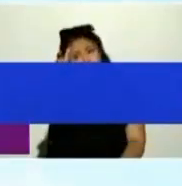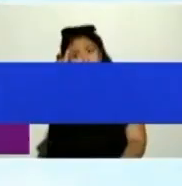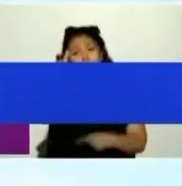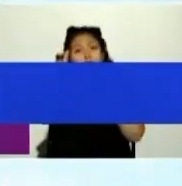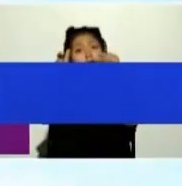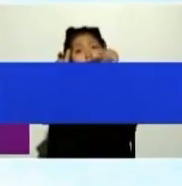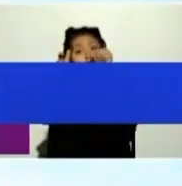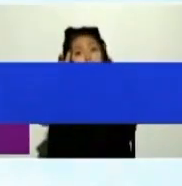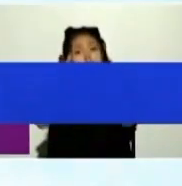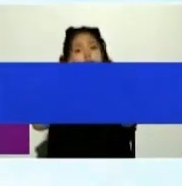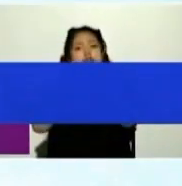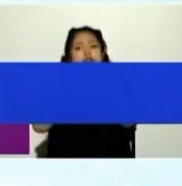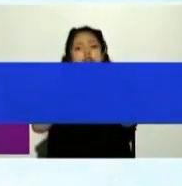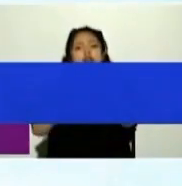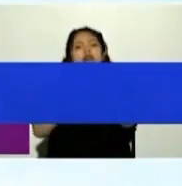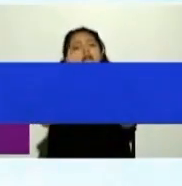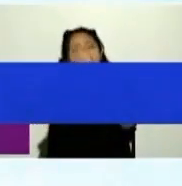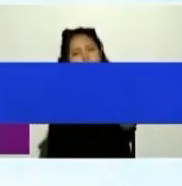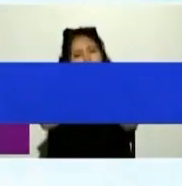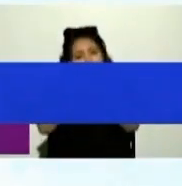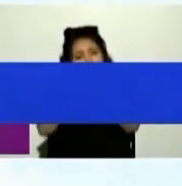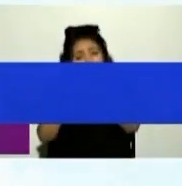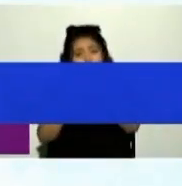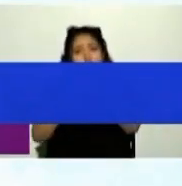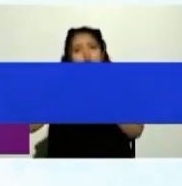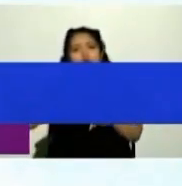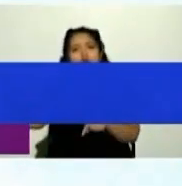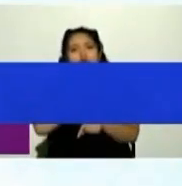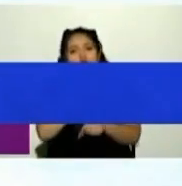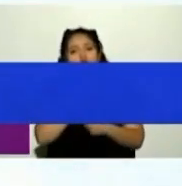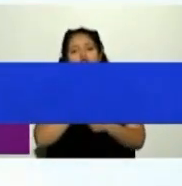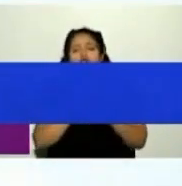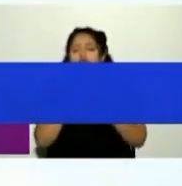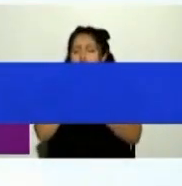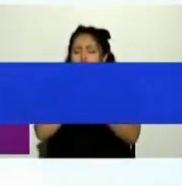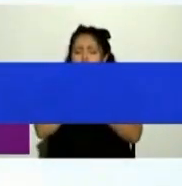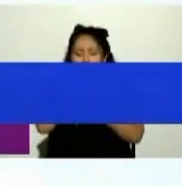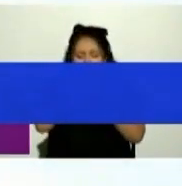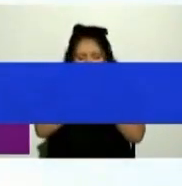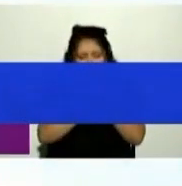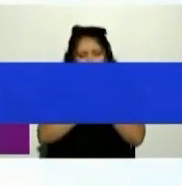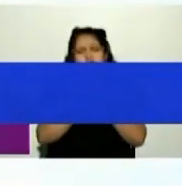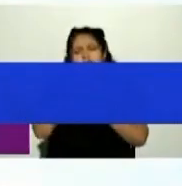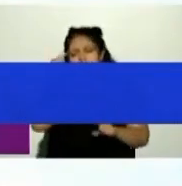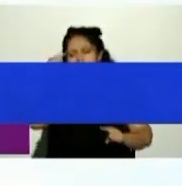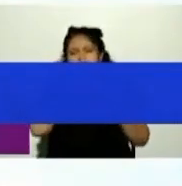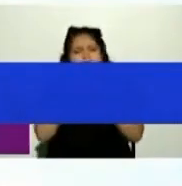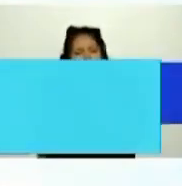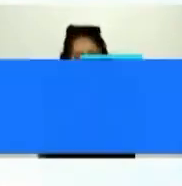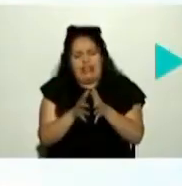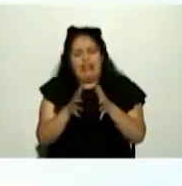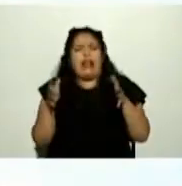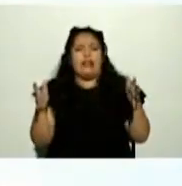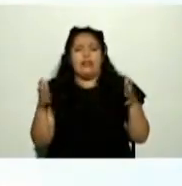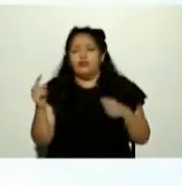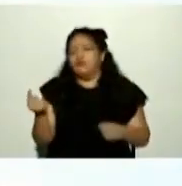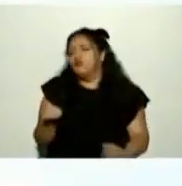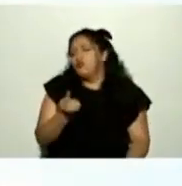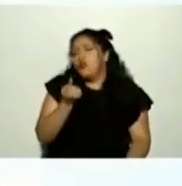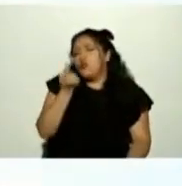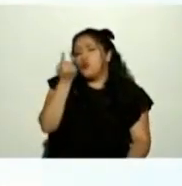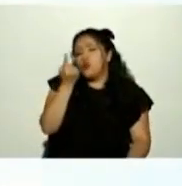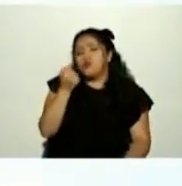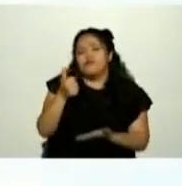que nosotros hemos emprendido grandes proyectos uno de ellos ha sido